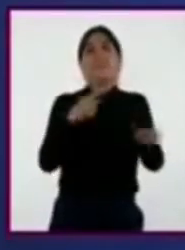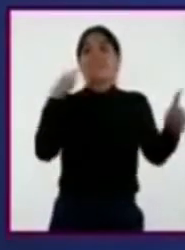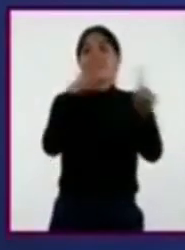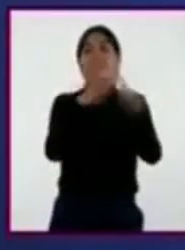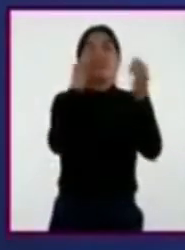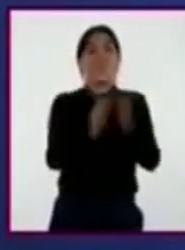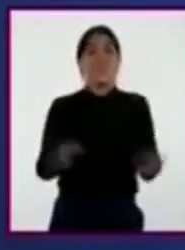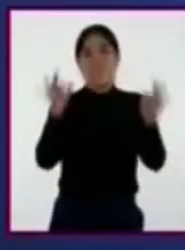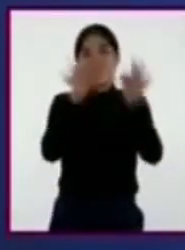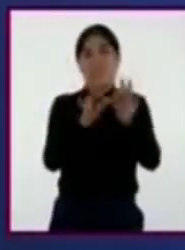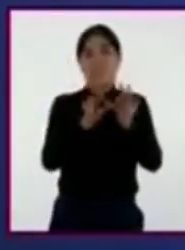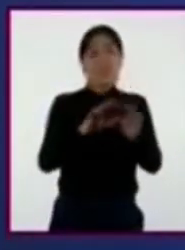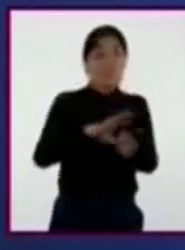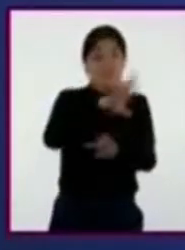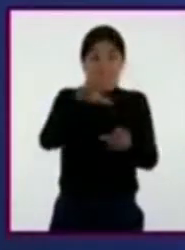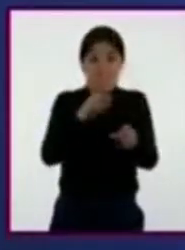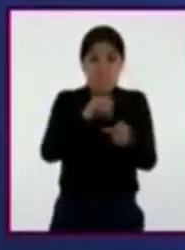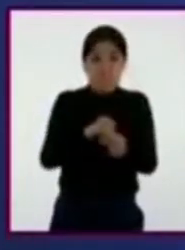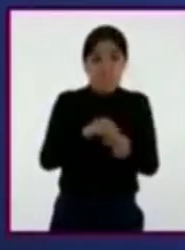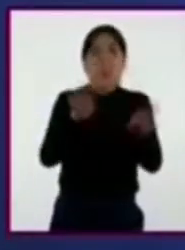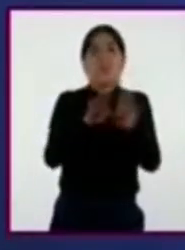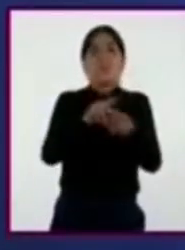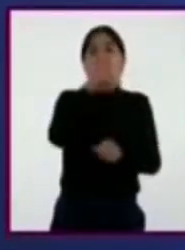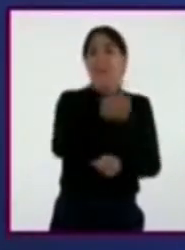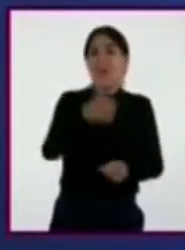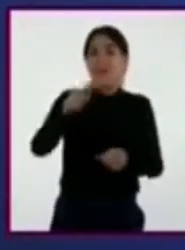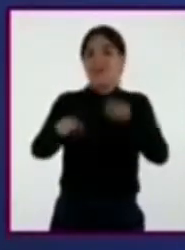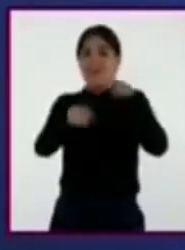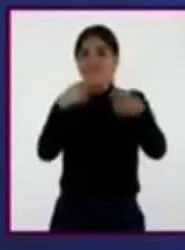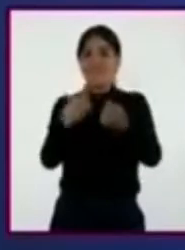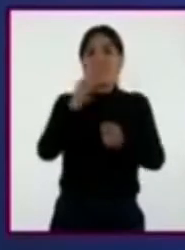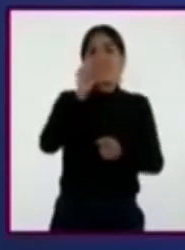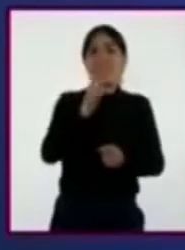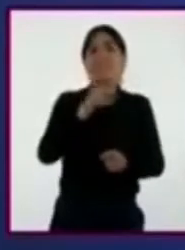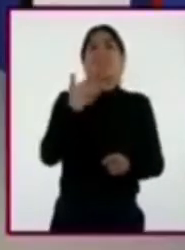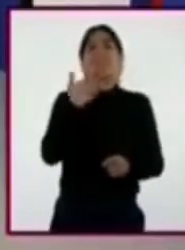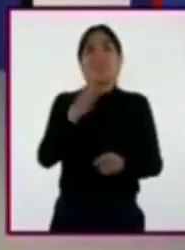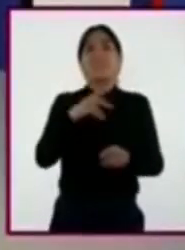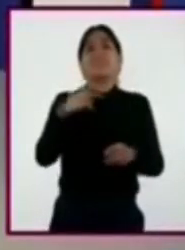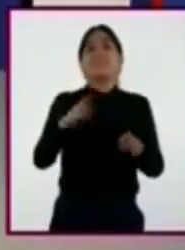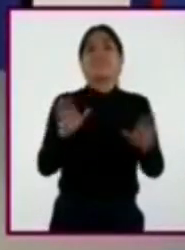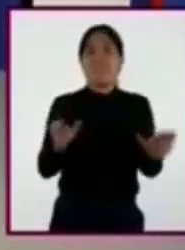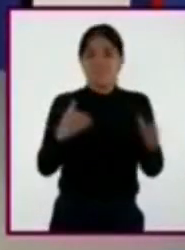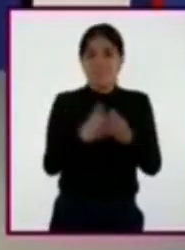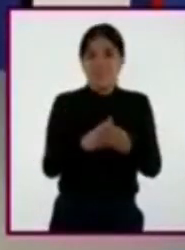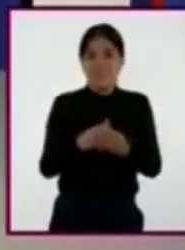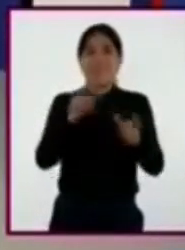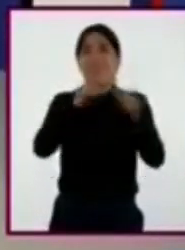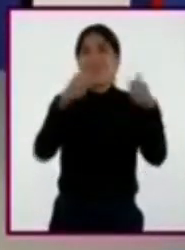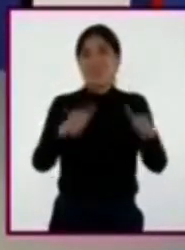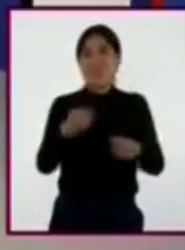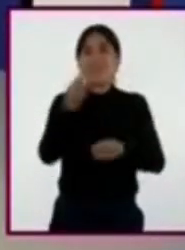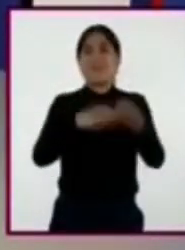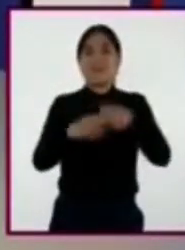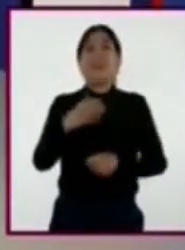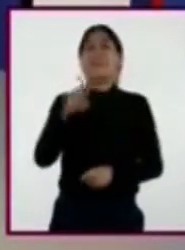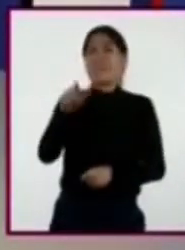teatral. Todos ellos unen sus talentos para realizar una obra colectiva. Tienes mucha razón,